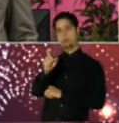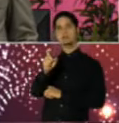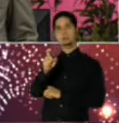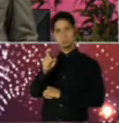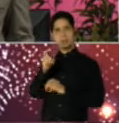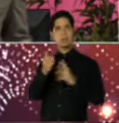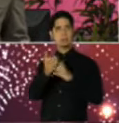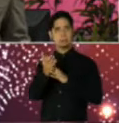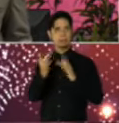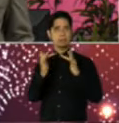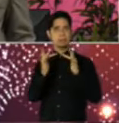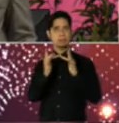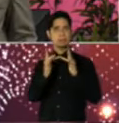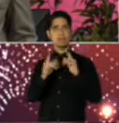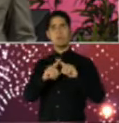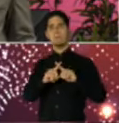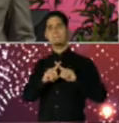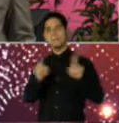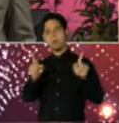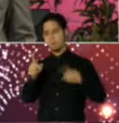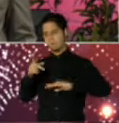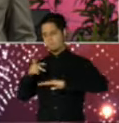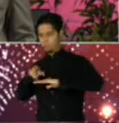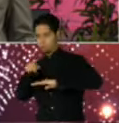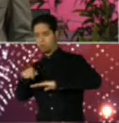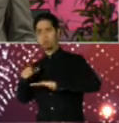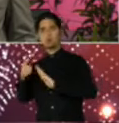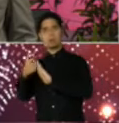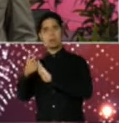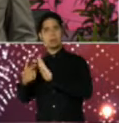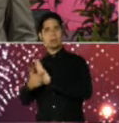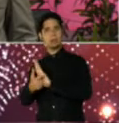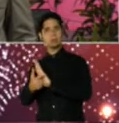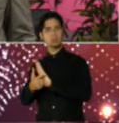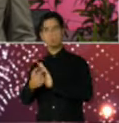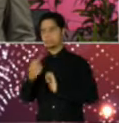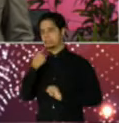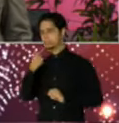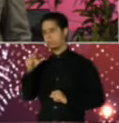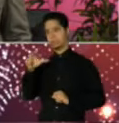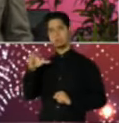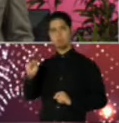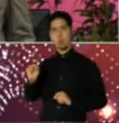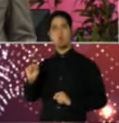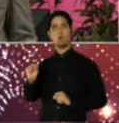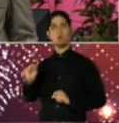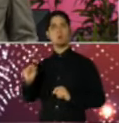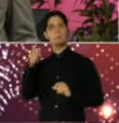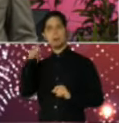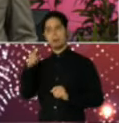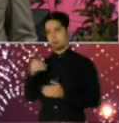electrónica. En Puerto Rico, la legislación impide que se utilice receta electrónica para el medicamento controlado. No